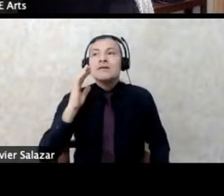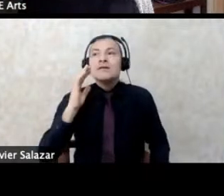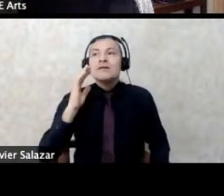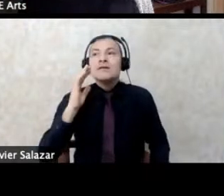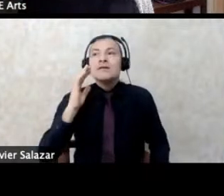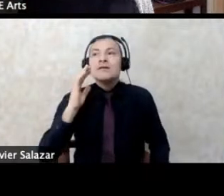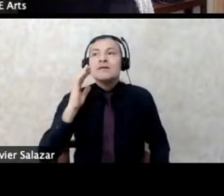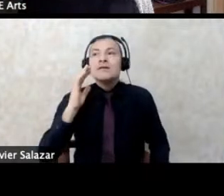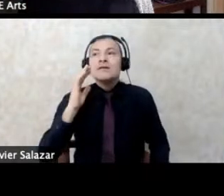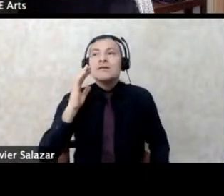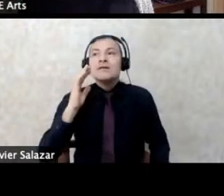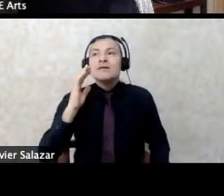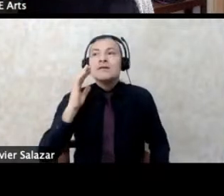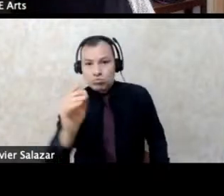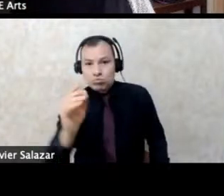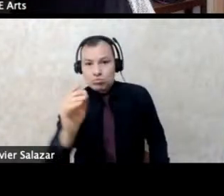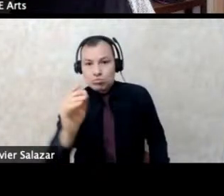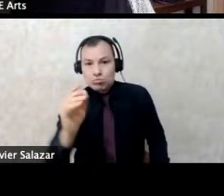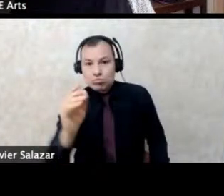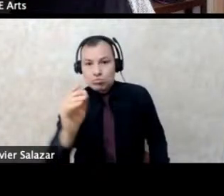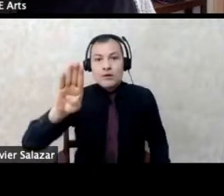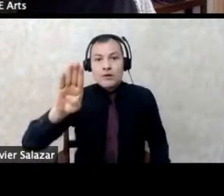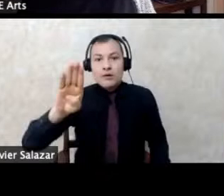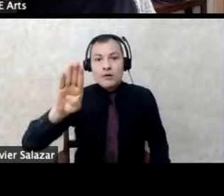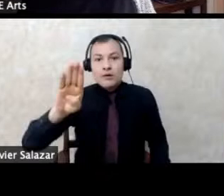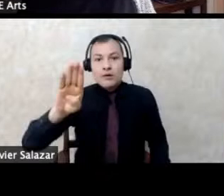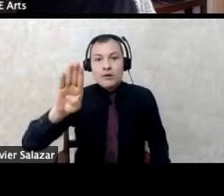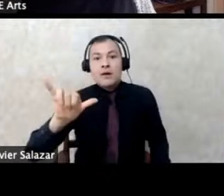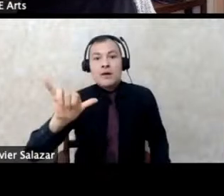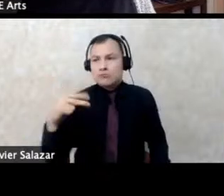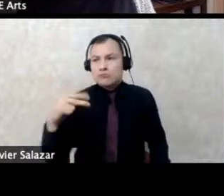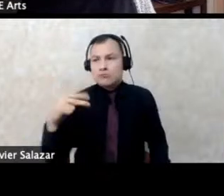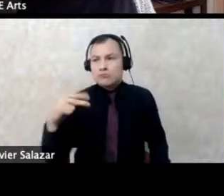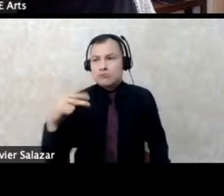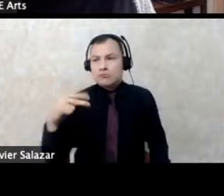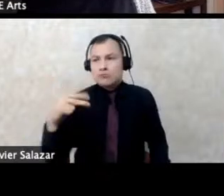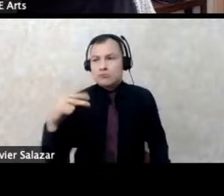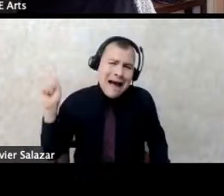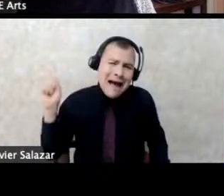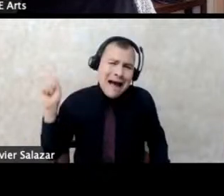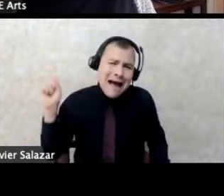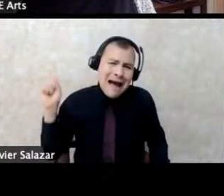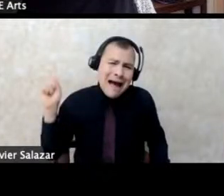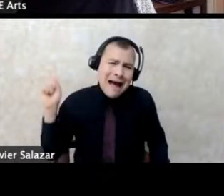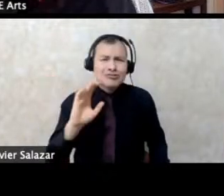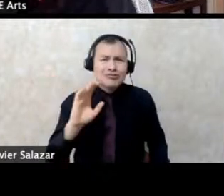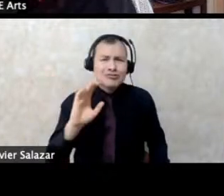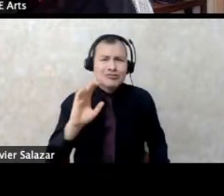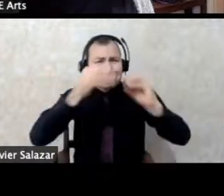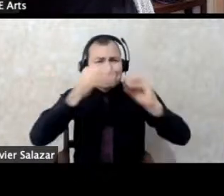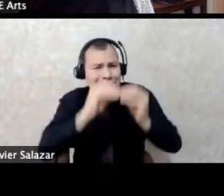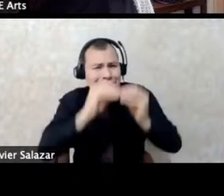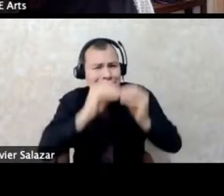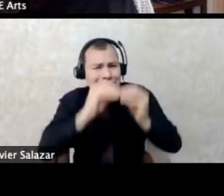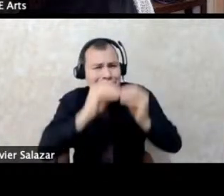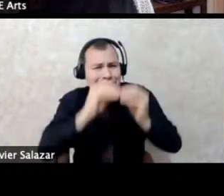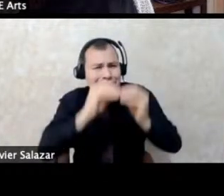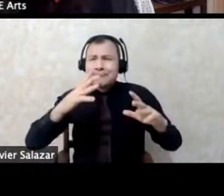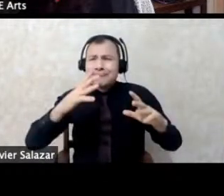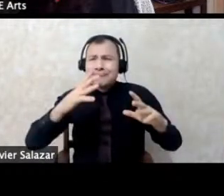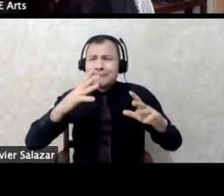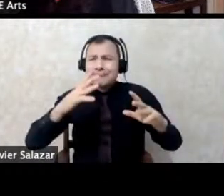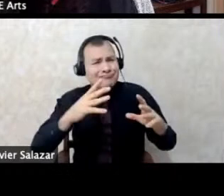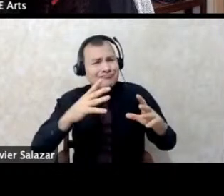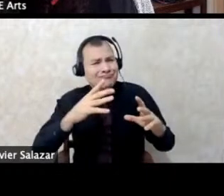desarrollo cultural y artístico, formación con diferentes poblaciones, sobre todo niñas, niños y